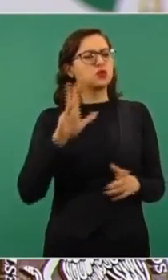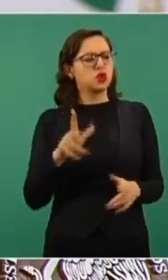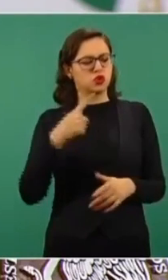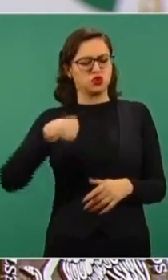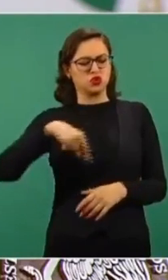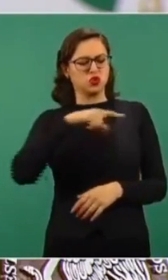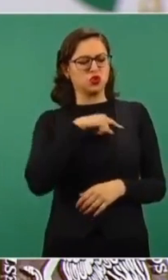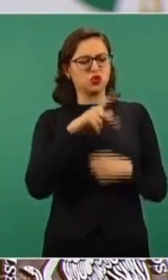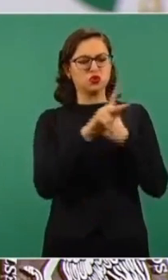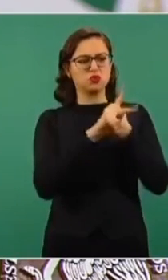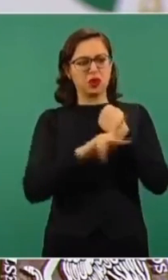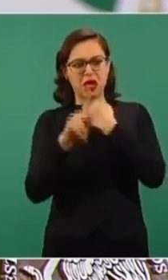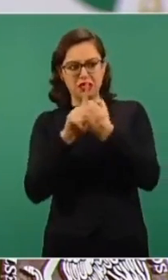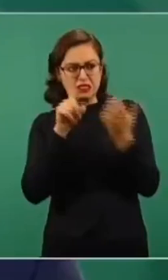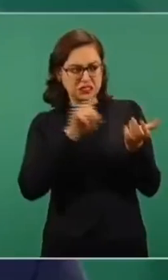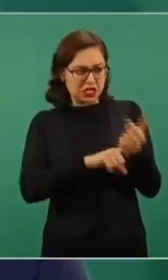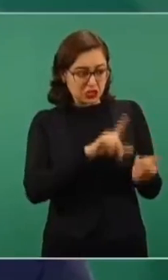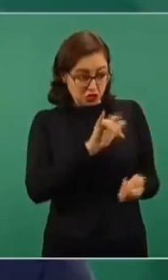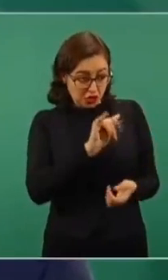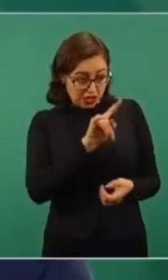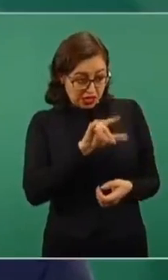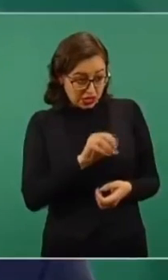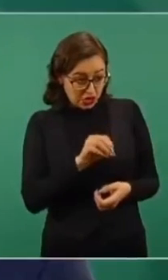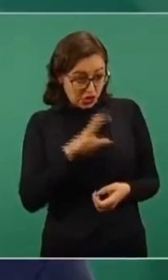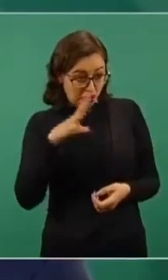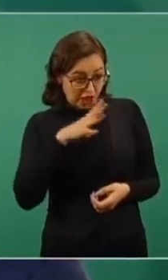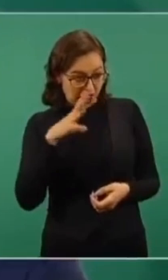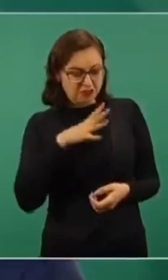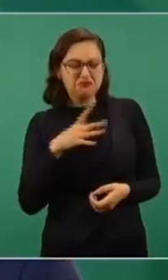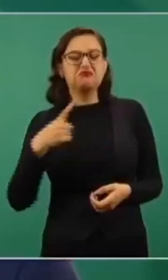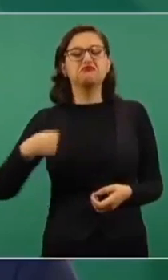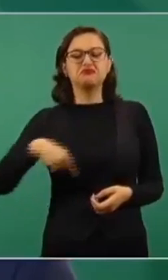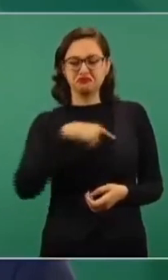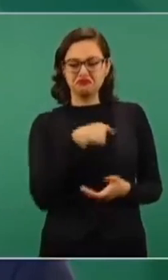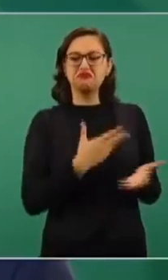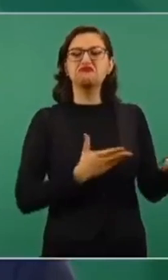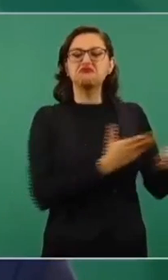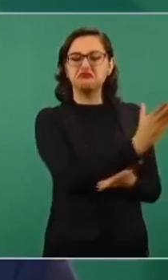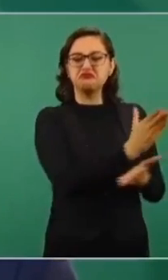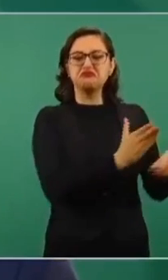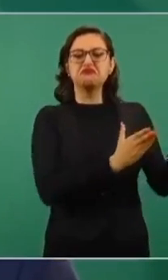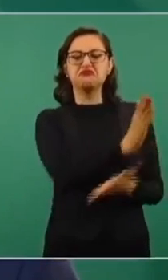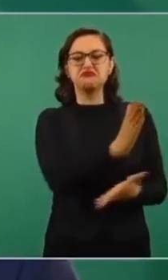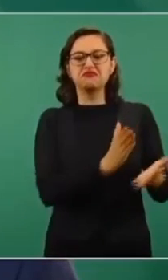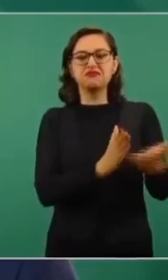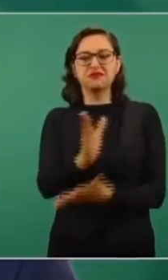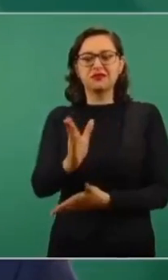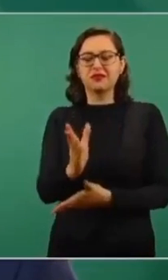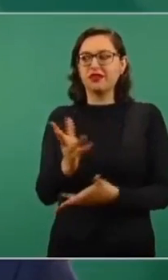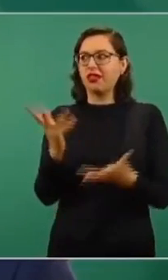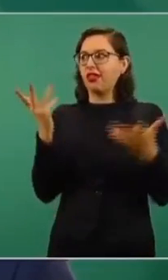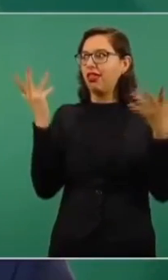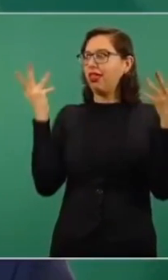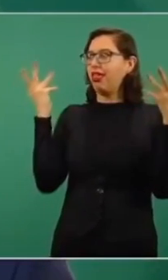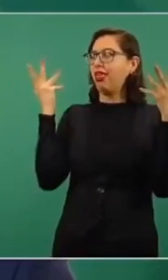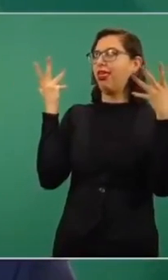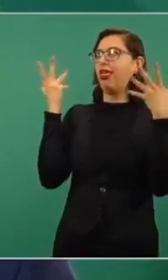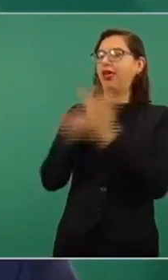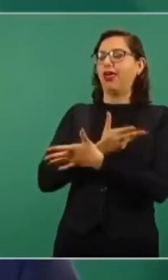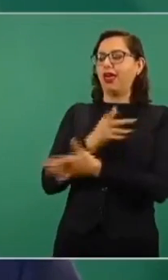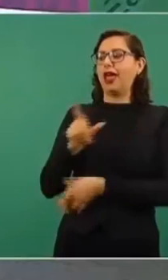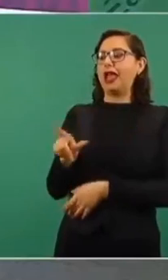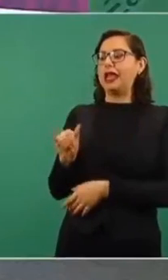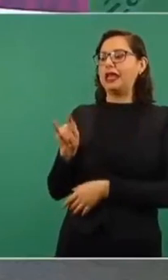necesario. Entonces a nosotros nos quedó absolutamente claro que el objetivo económico del golpe de Estado era el control del